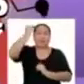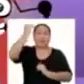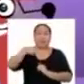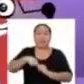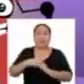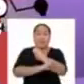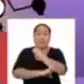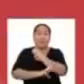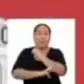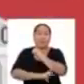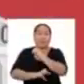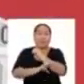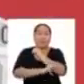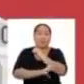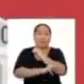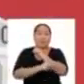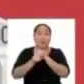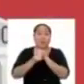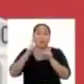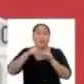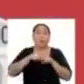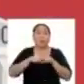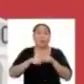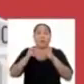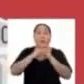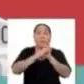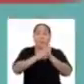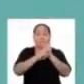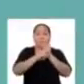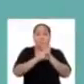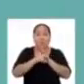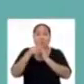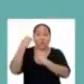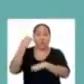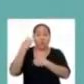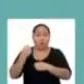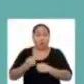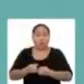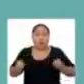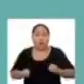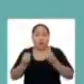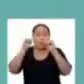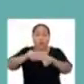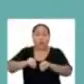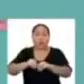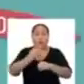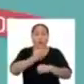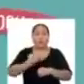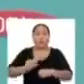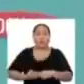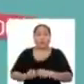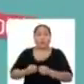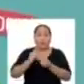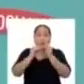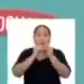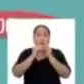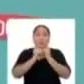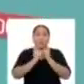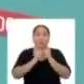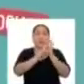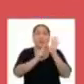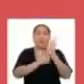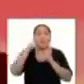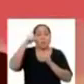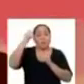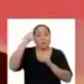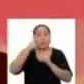desarrollo de un país dependen del modelo económico que impulsa el Estado, porque define las reglas políticas, las reglas sociales y las reglas